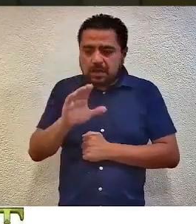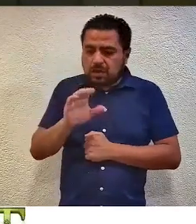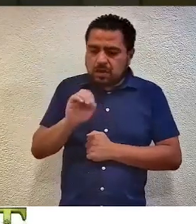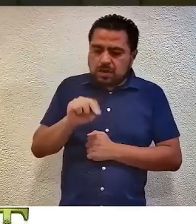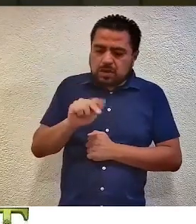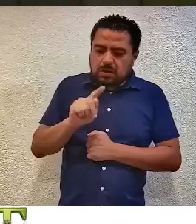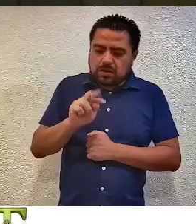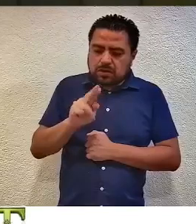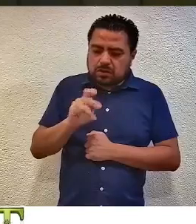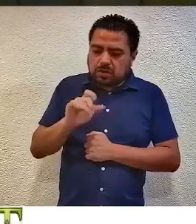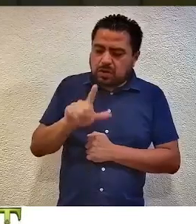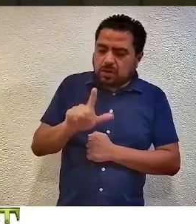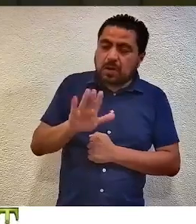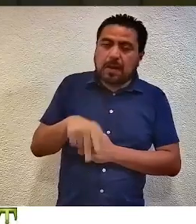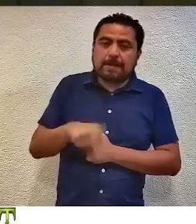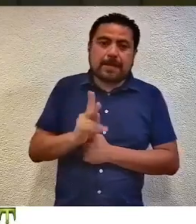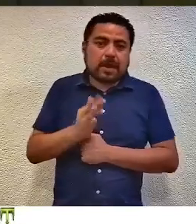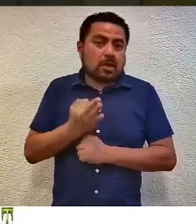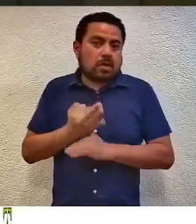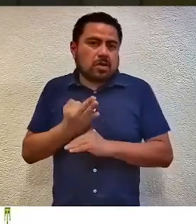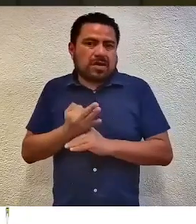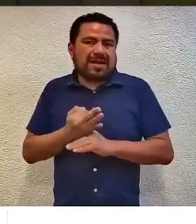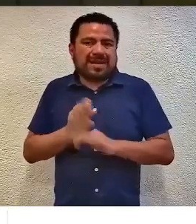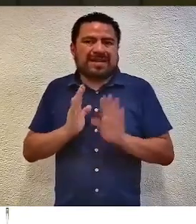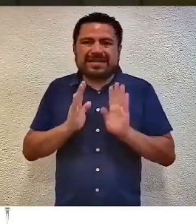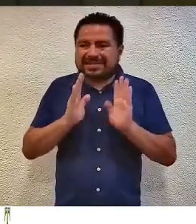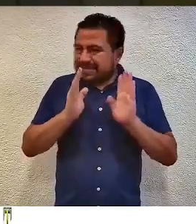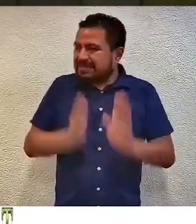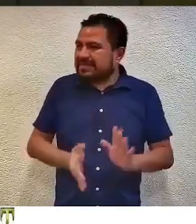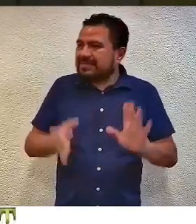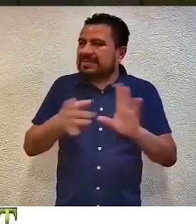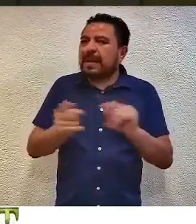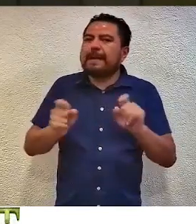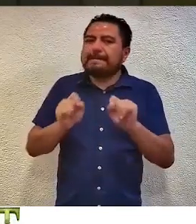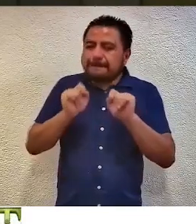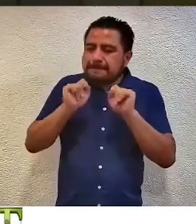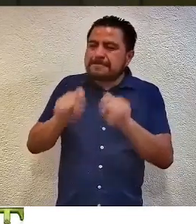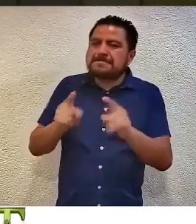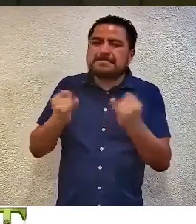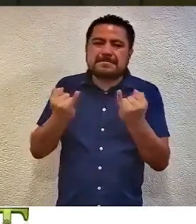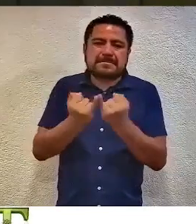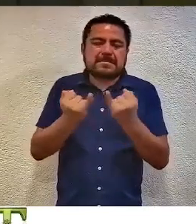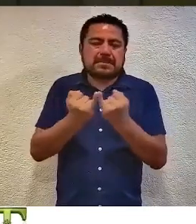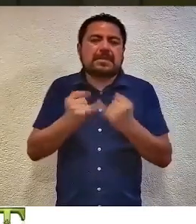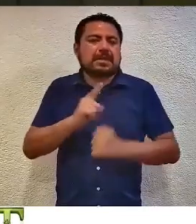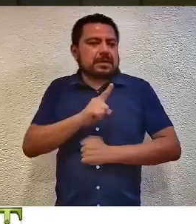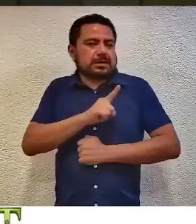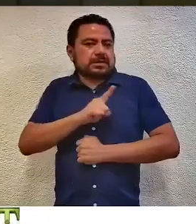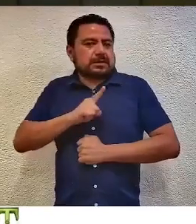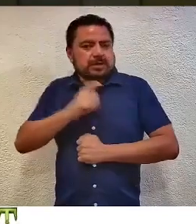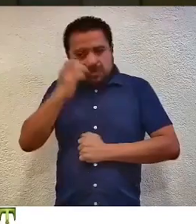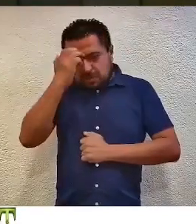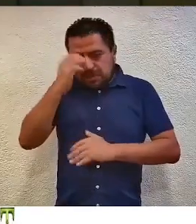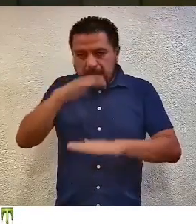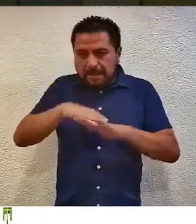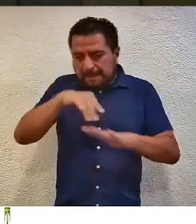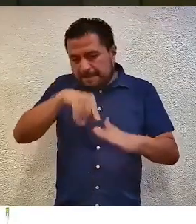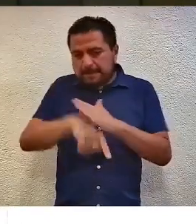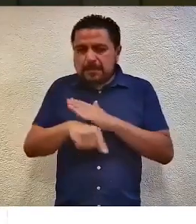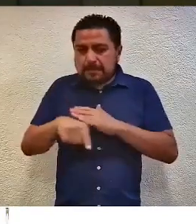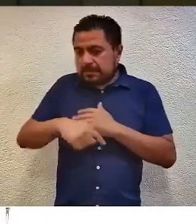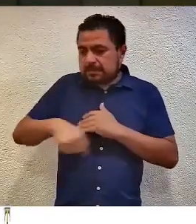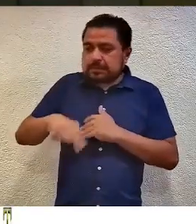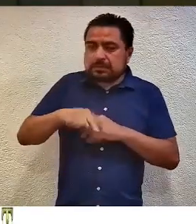control interno. Pero como en este caso se trata del mismo, tendremos que conocer como pleno,